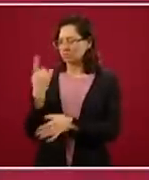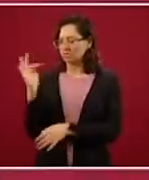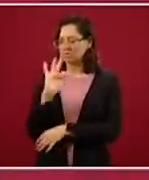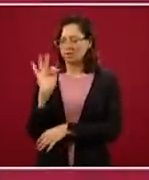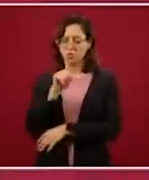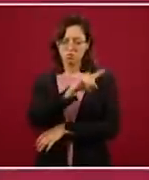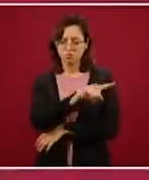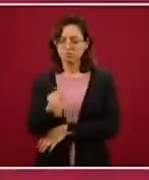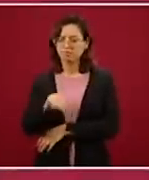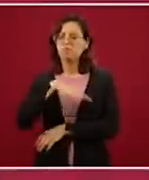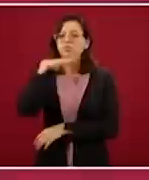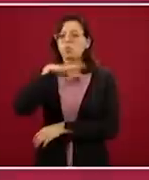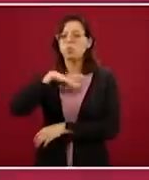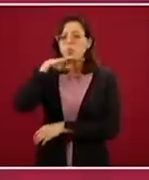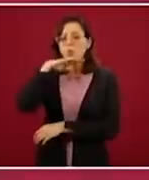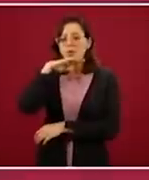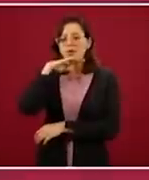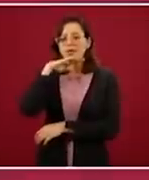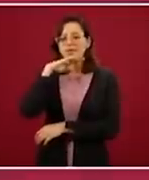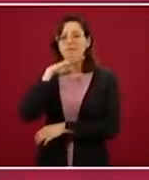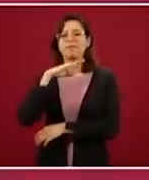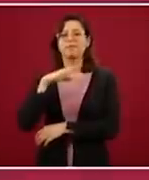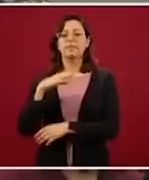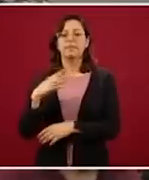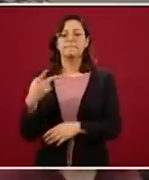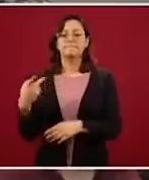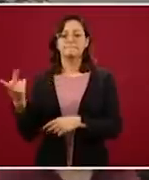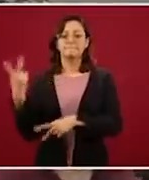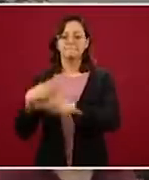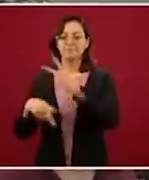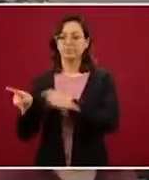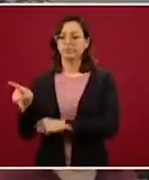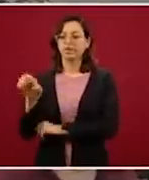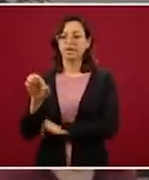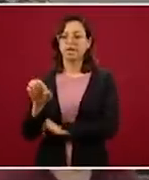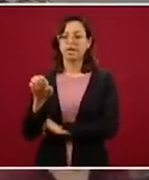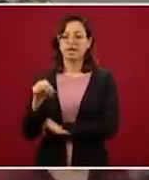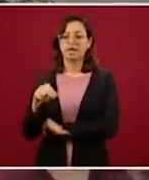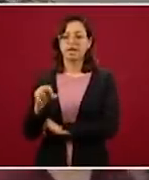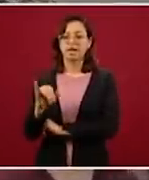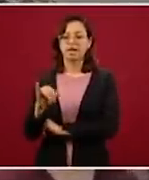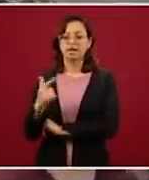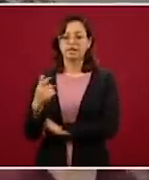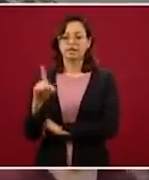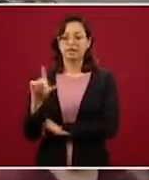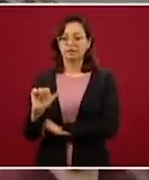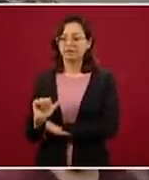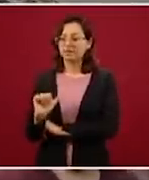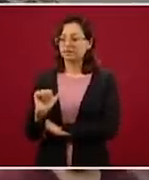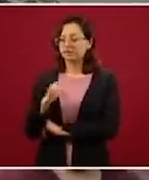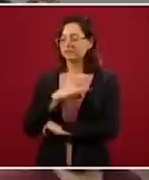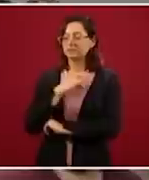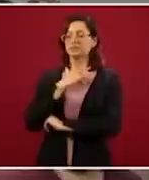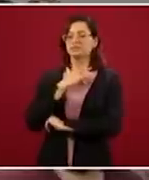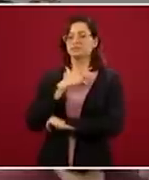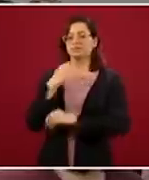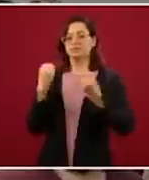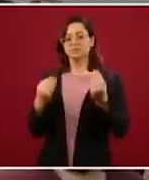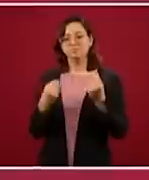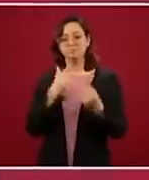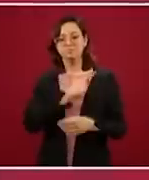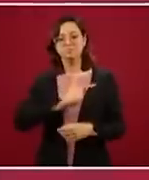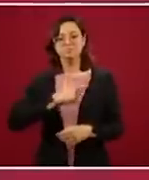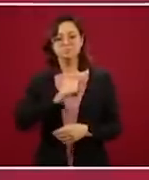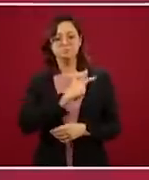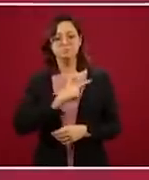dieron cuenta, pero vino Elenita, que me dio mucho gusto, ¿se acuerdan? Bueno, pues